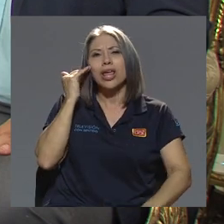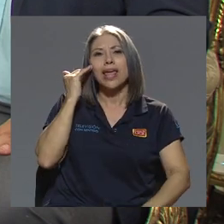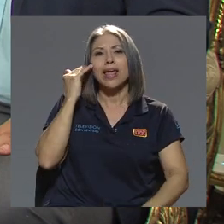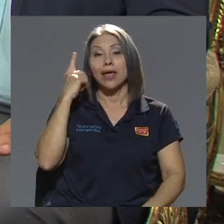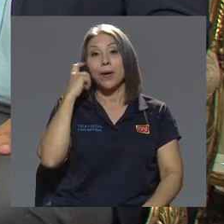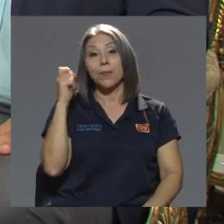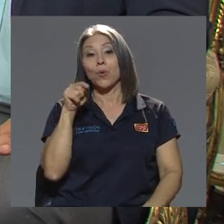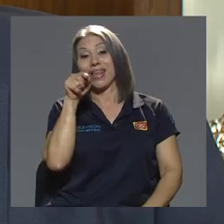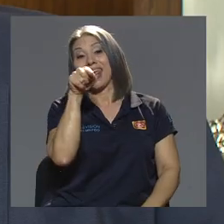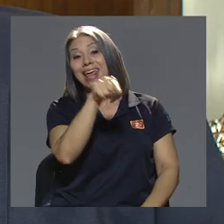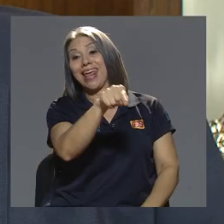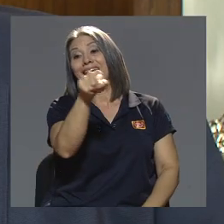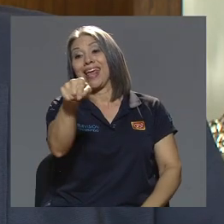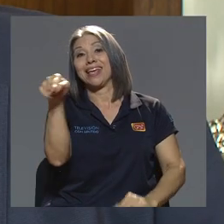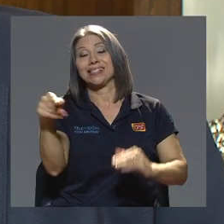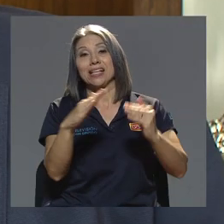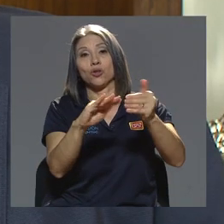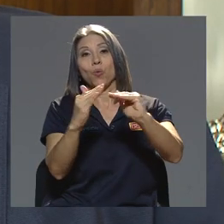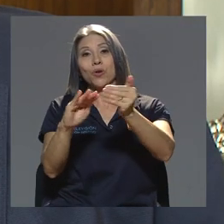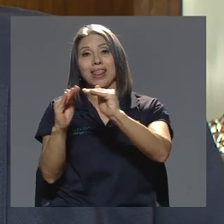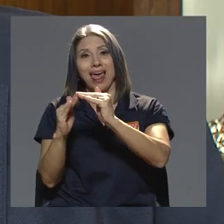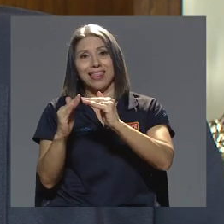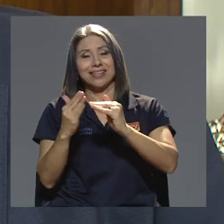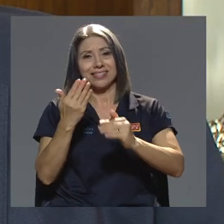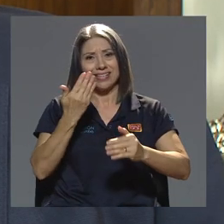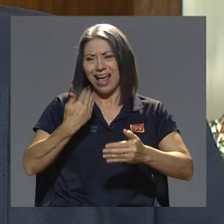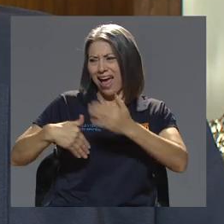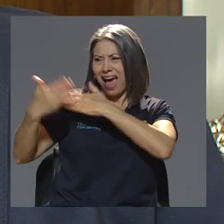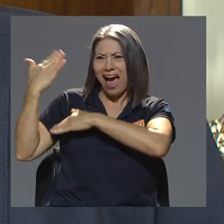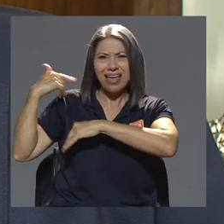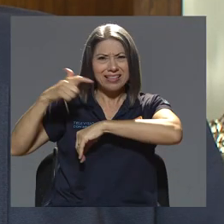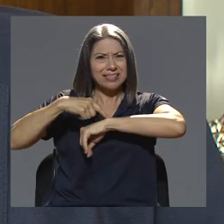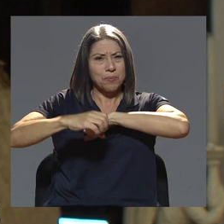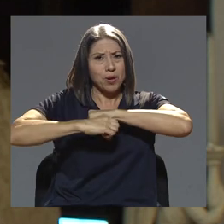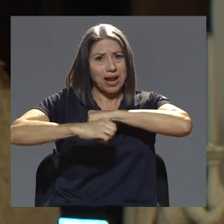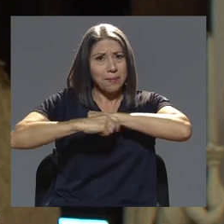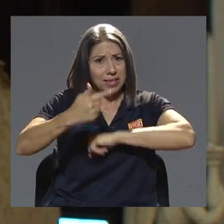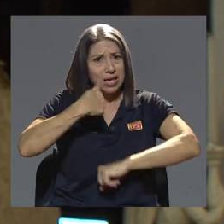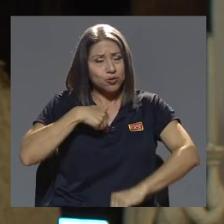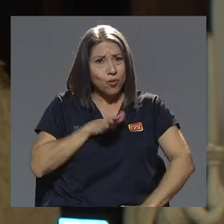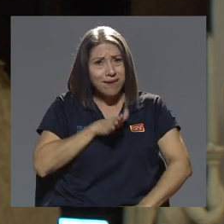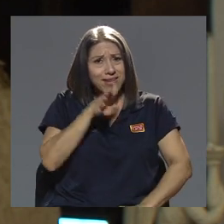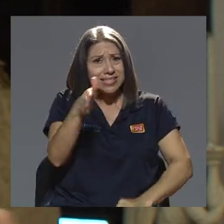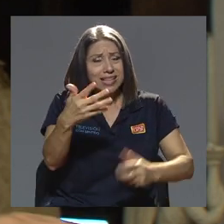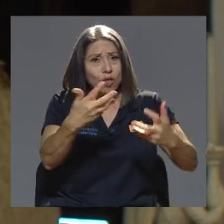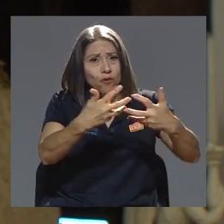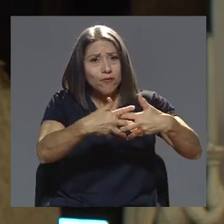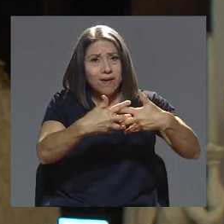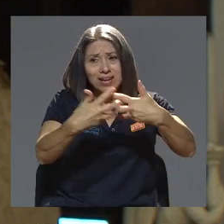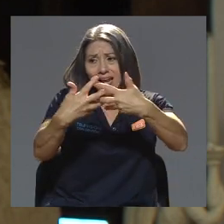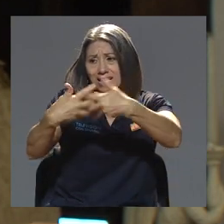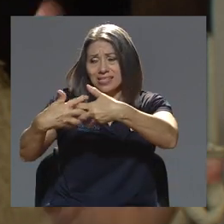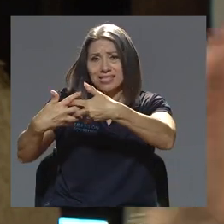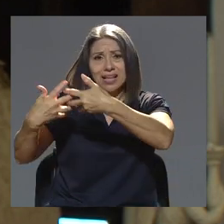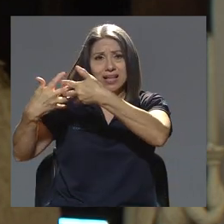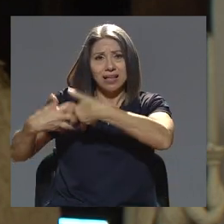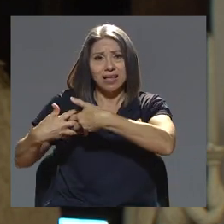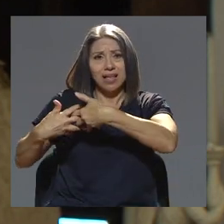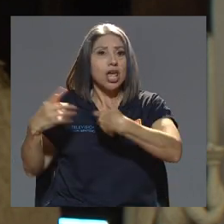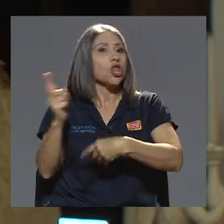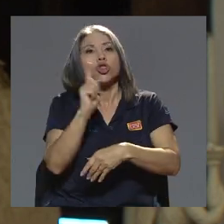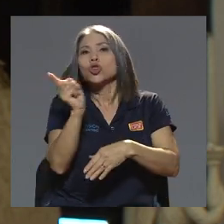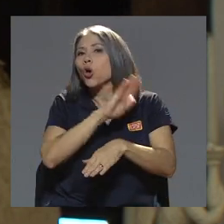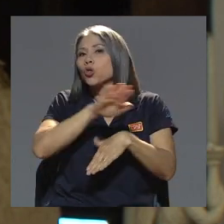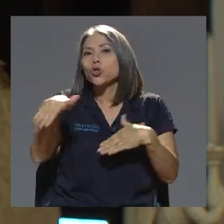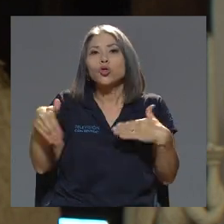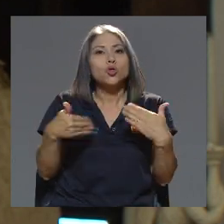comunidades, a su vez, yo había visitado durante la campaña muchísimas fábricas y no todas cumplían con el requisito de tener guarderías